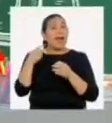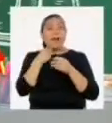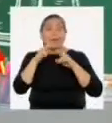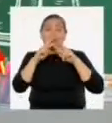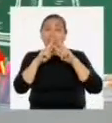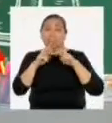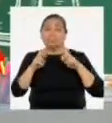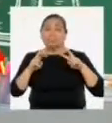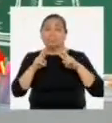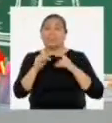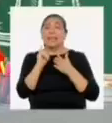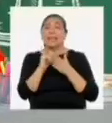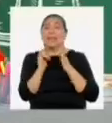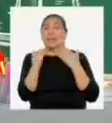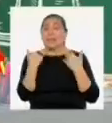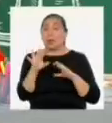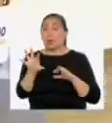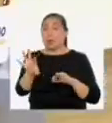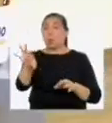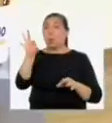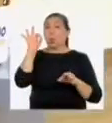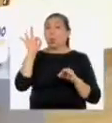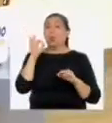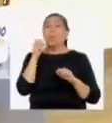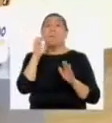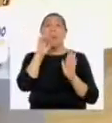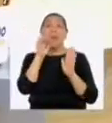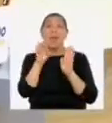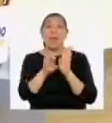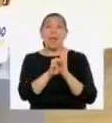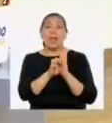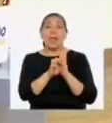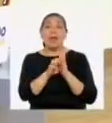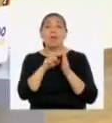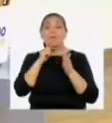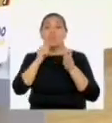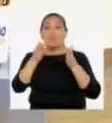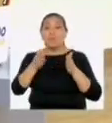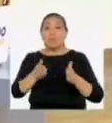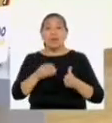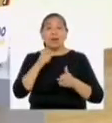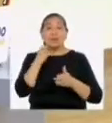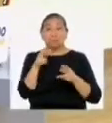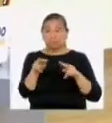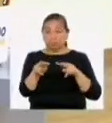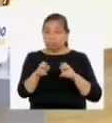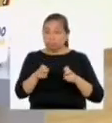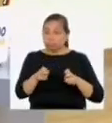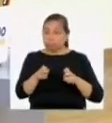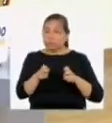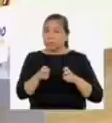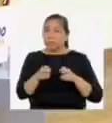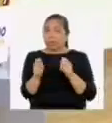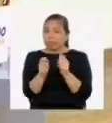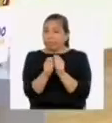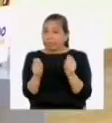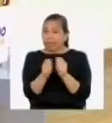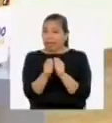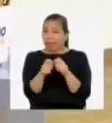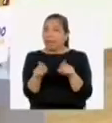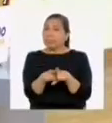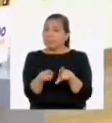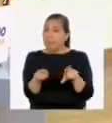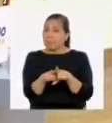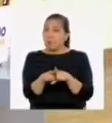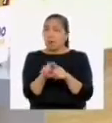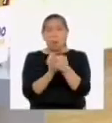al analizar las evidencias que hallaron. Por ejemplo, en las tumbas de las sacerdotisas se encontraron instrumentos textiles.